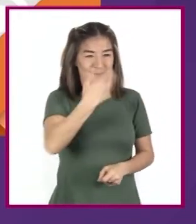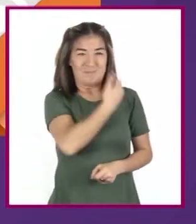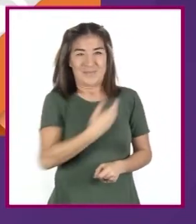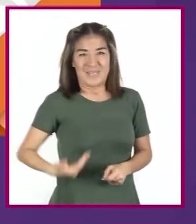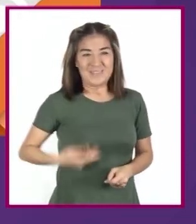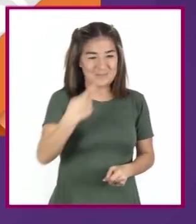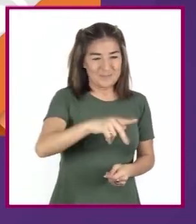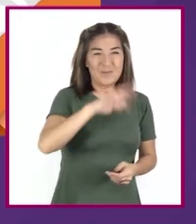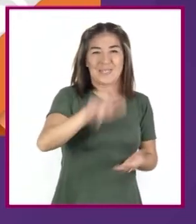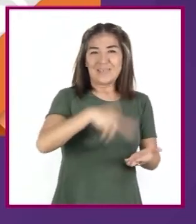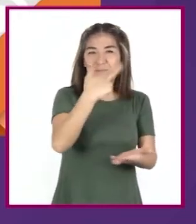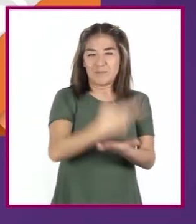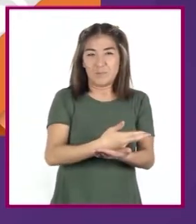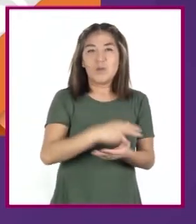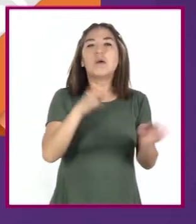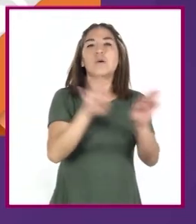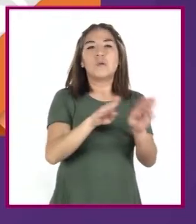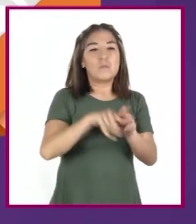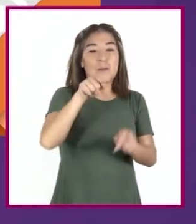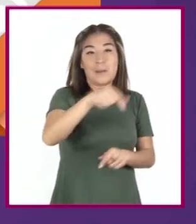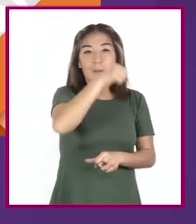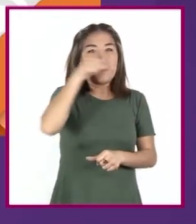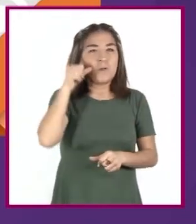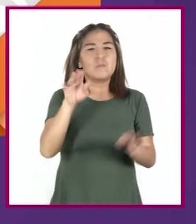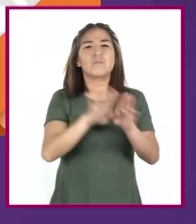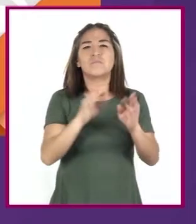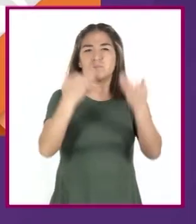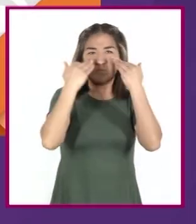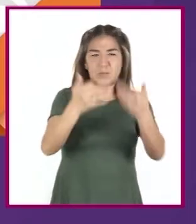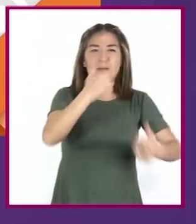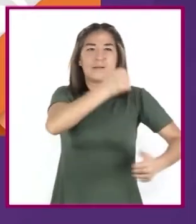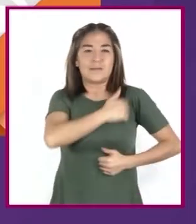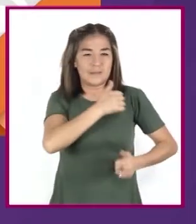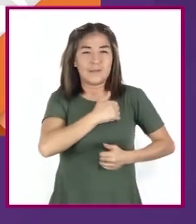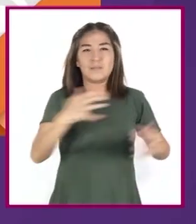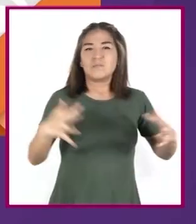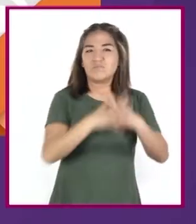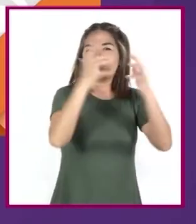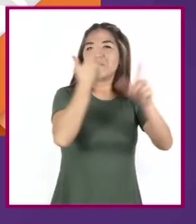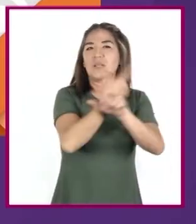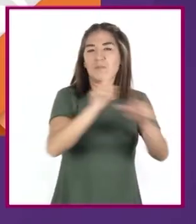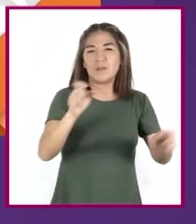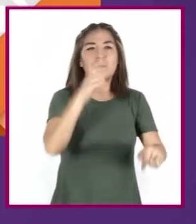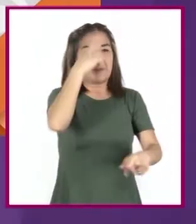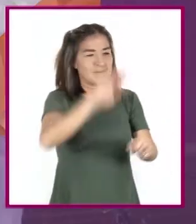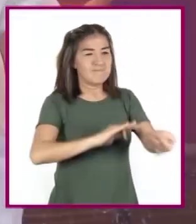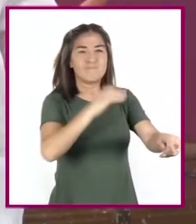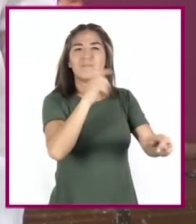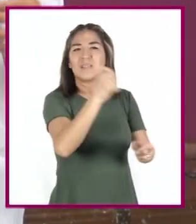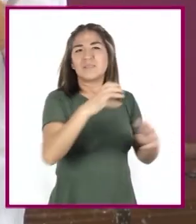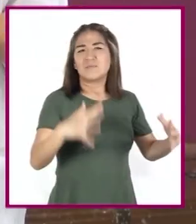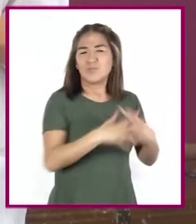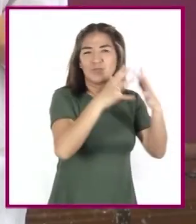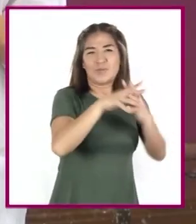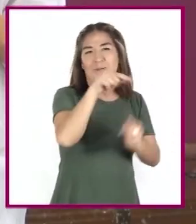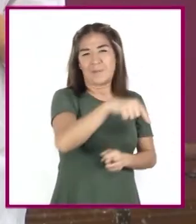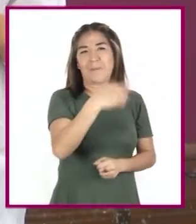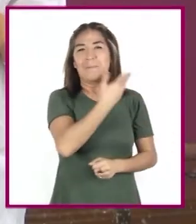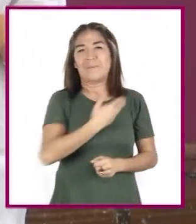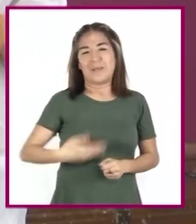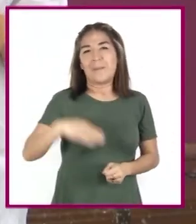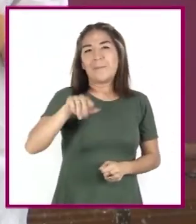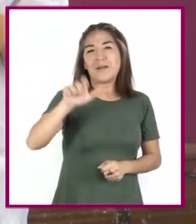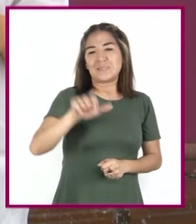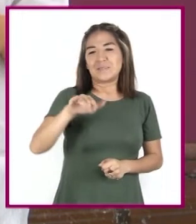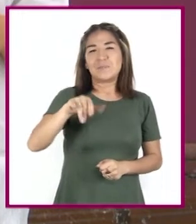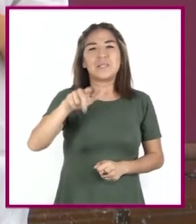República, Benito Juárez encabezó el ejército liberal y combatió al imperio de Maximiliano. En 1867,